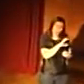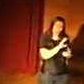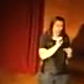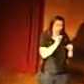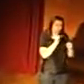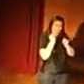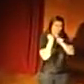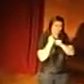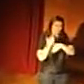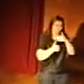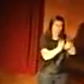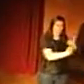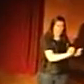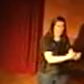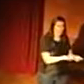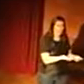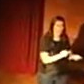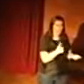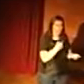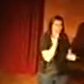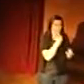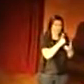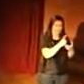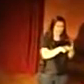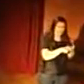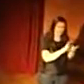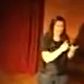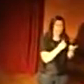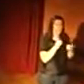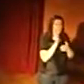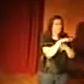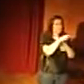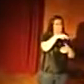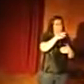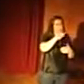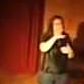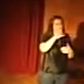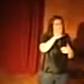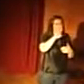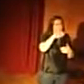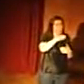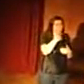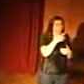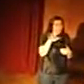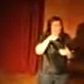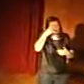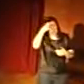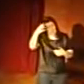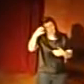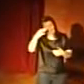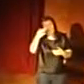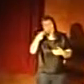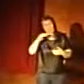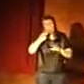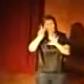trayectoria vital había estado incluso había participado en la expedición mala espina y he llamado por Fernando vio para un